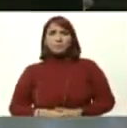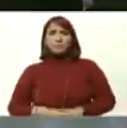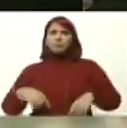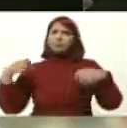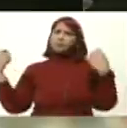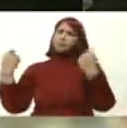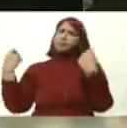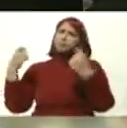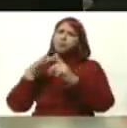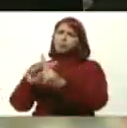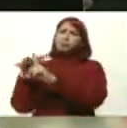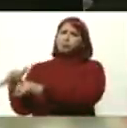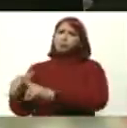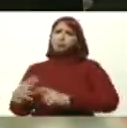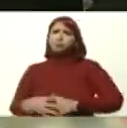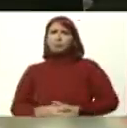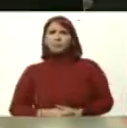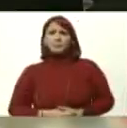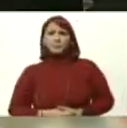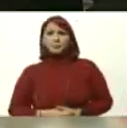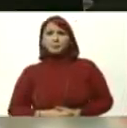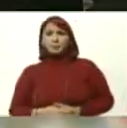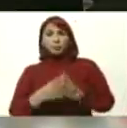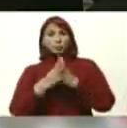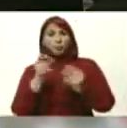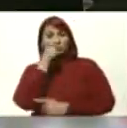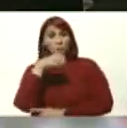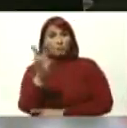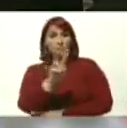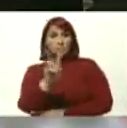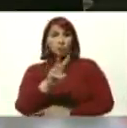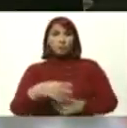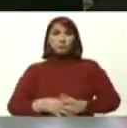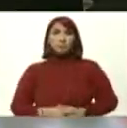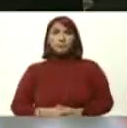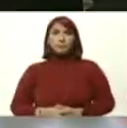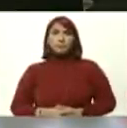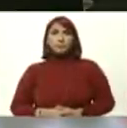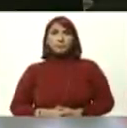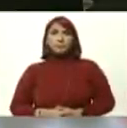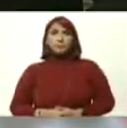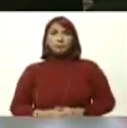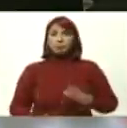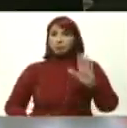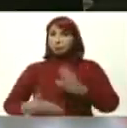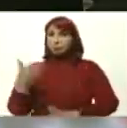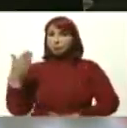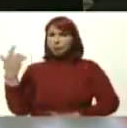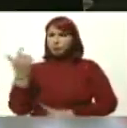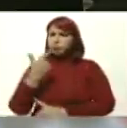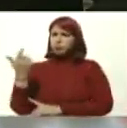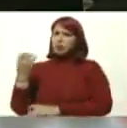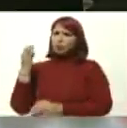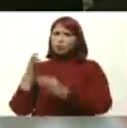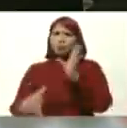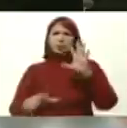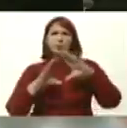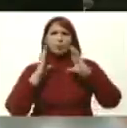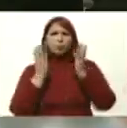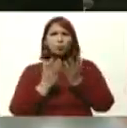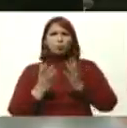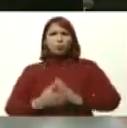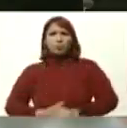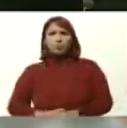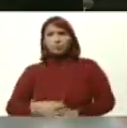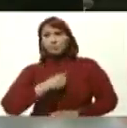Promovida la xenofobia. Todos los venezolanos que se fueron a buscar suerte en el mundo,